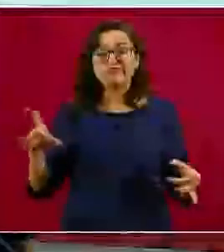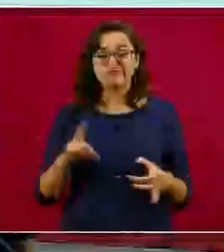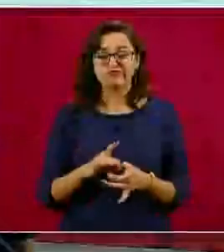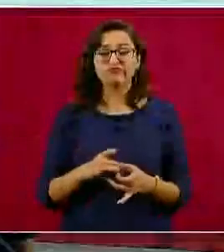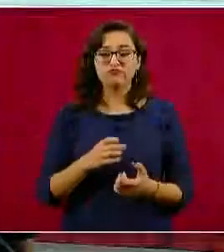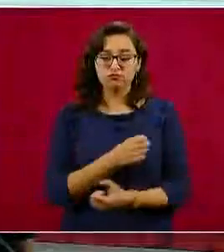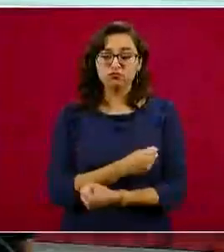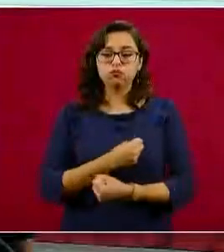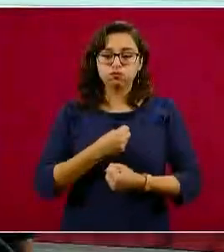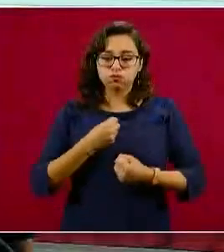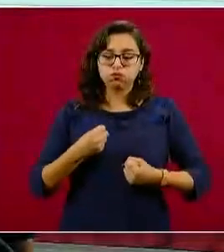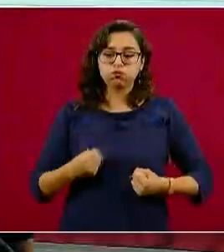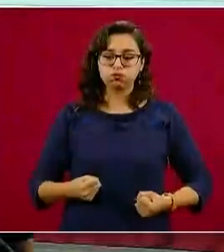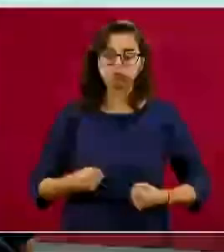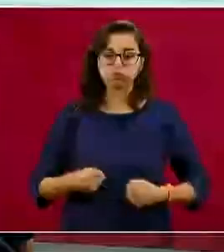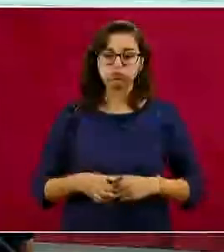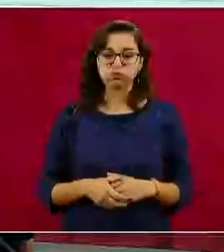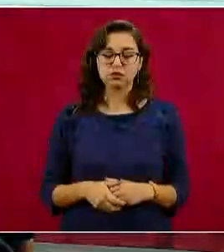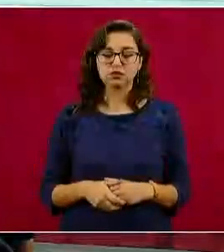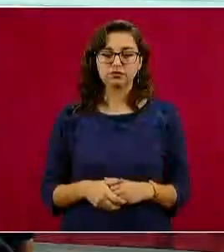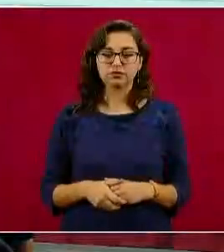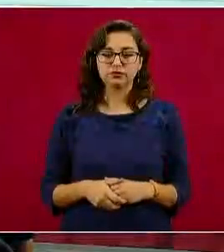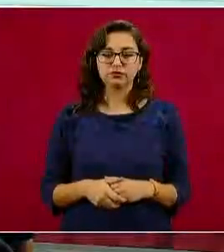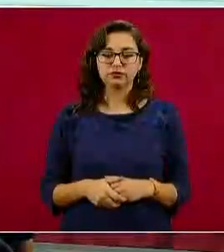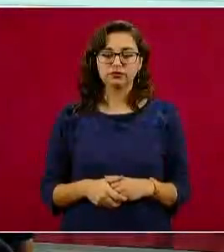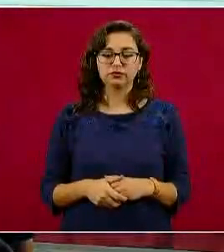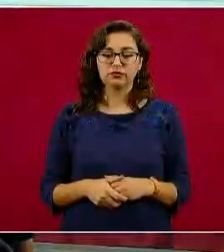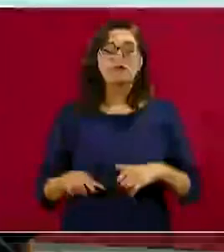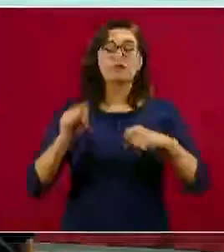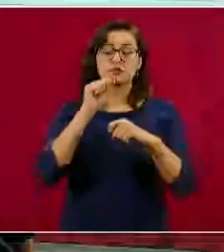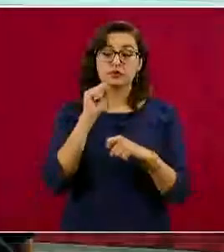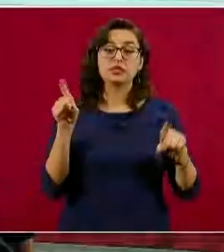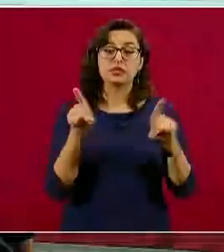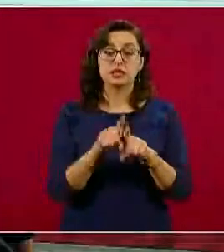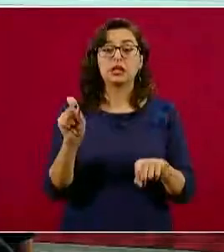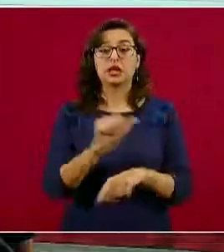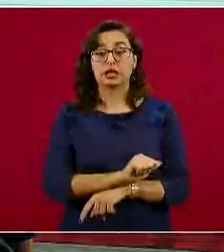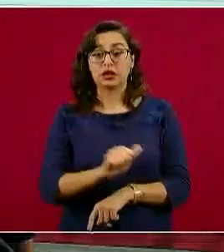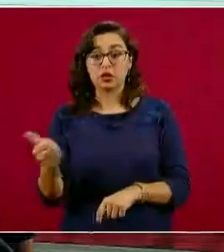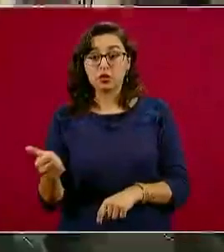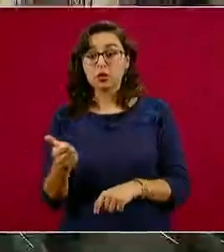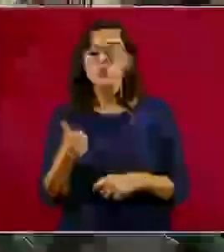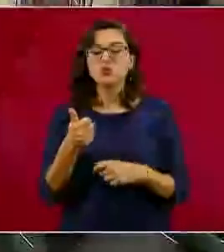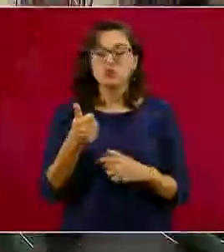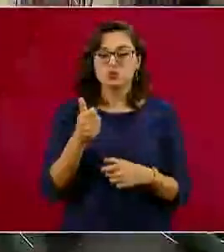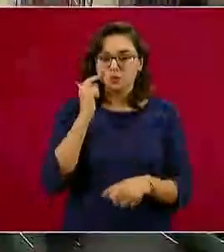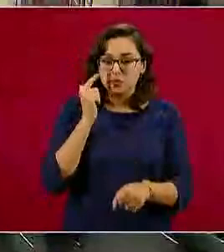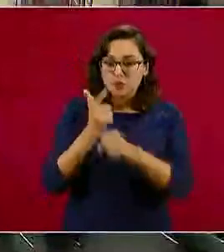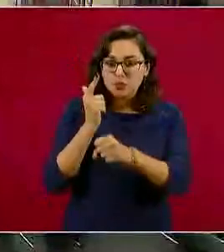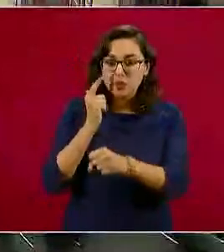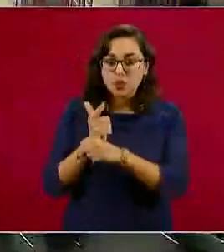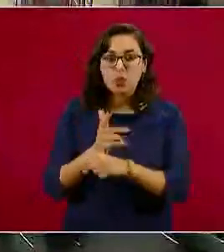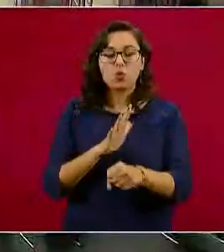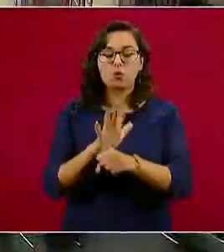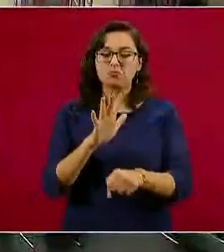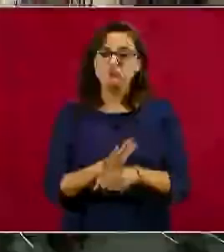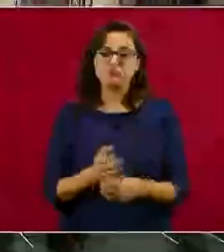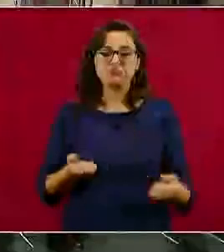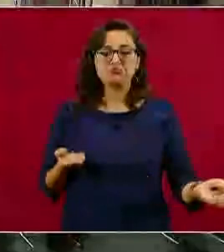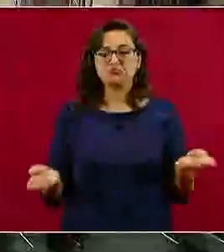con sobrepeso y obesidad. Y uno de los factores también consistente en gran parte de los estudios ha sido la inactividad